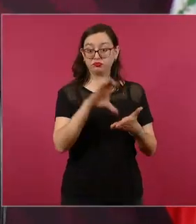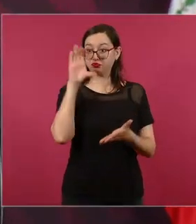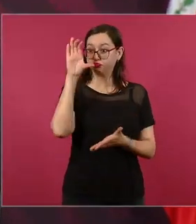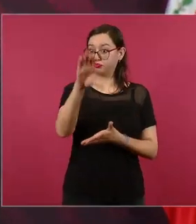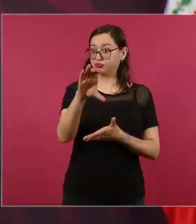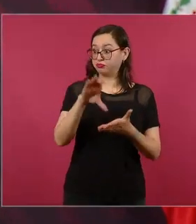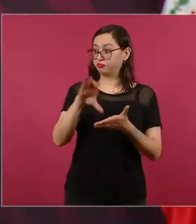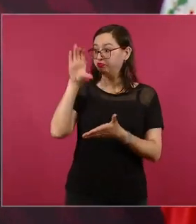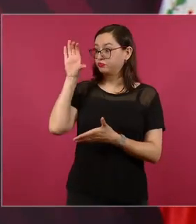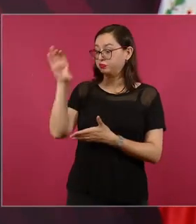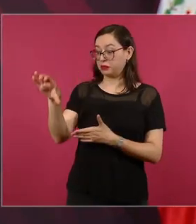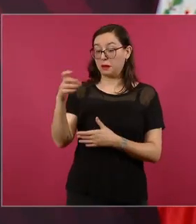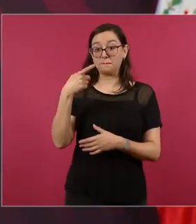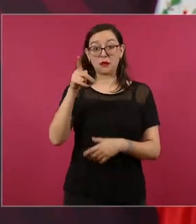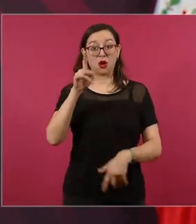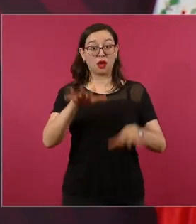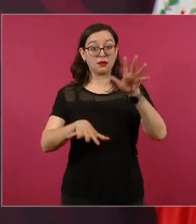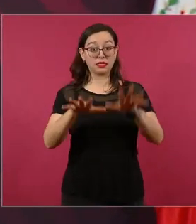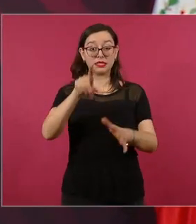aplicaban en salud